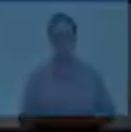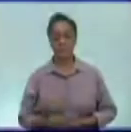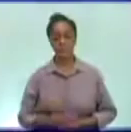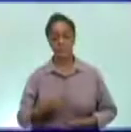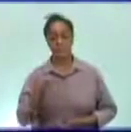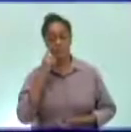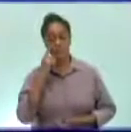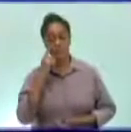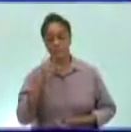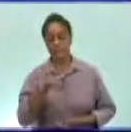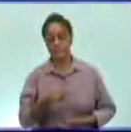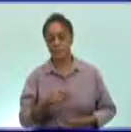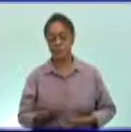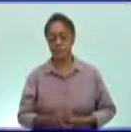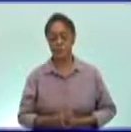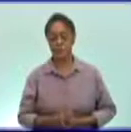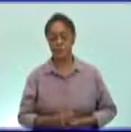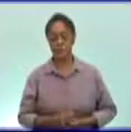Observemos ahora